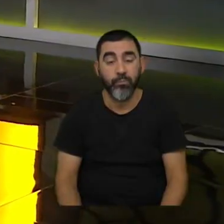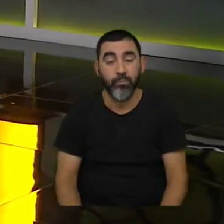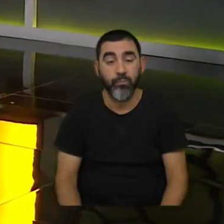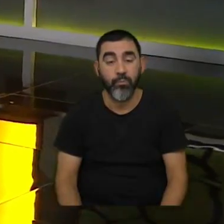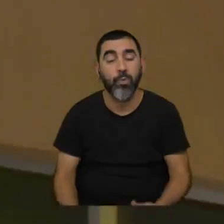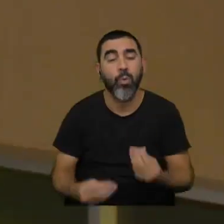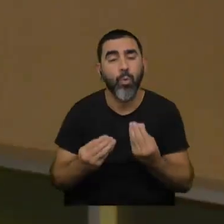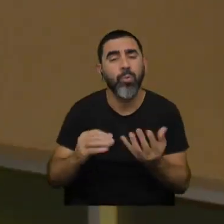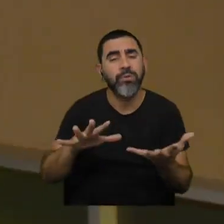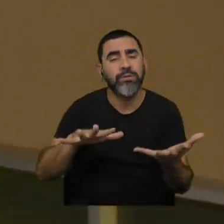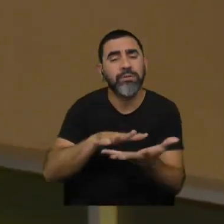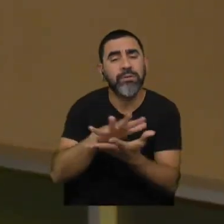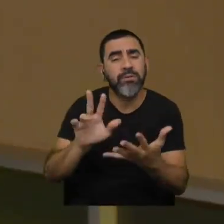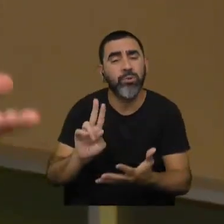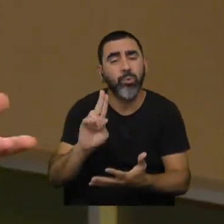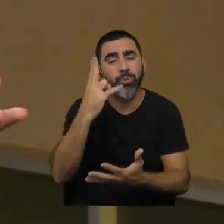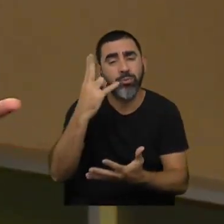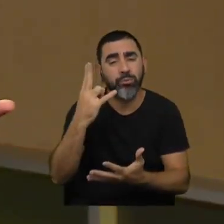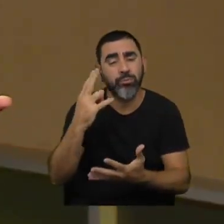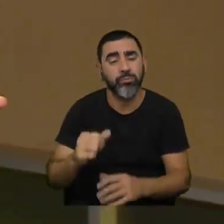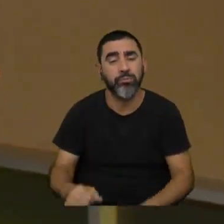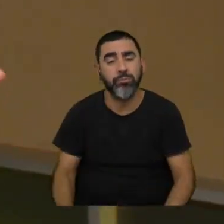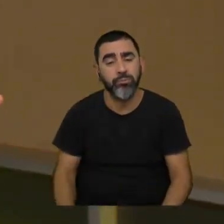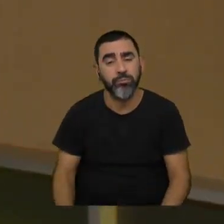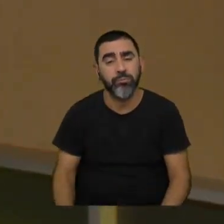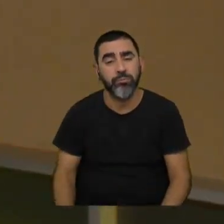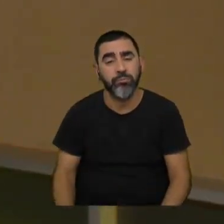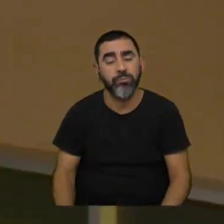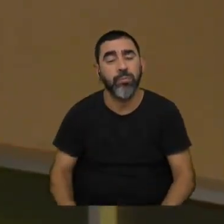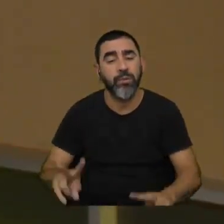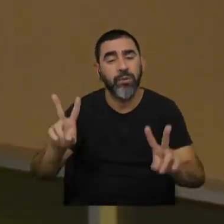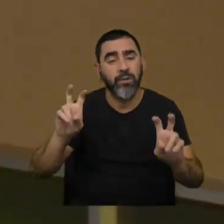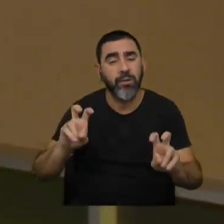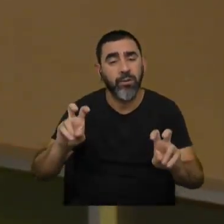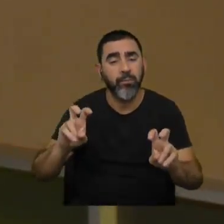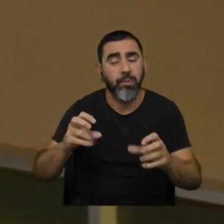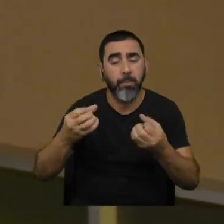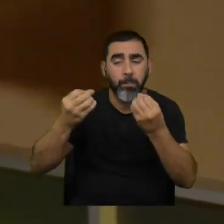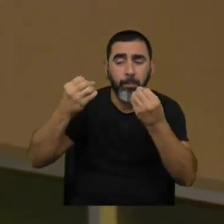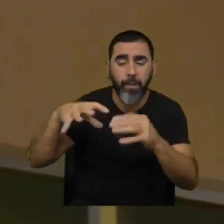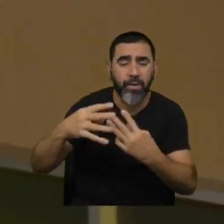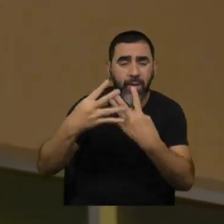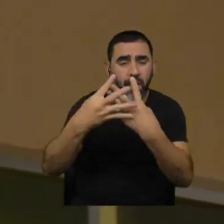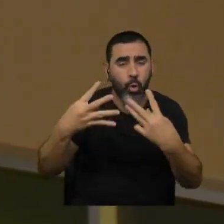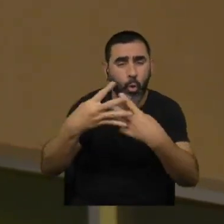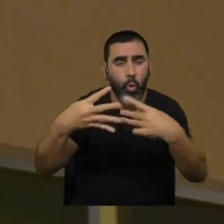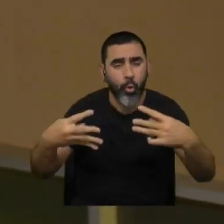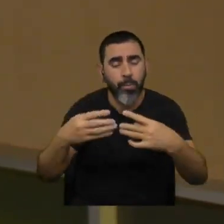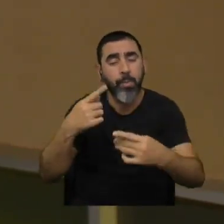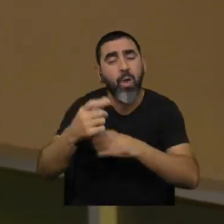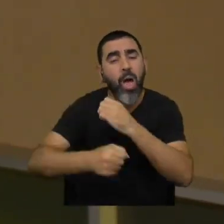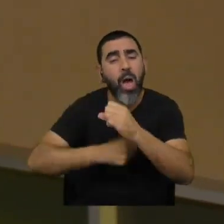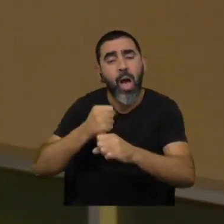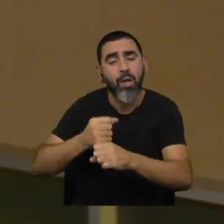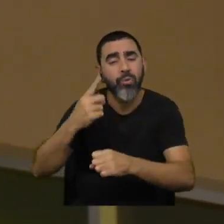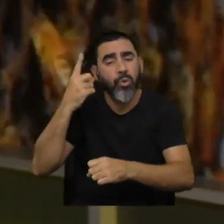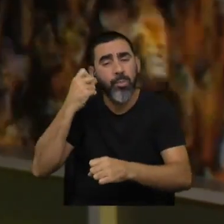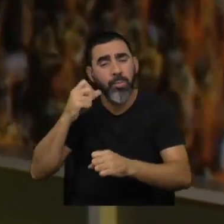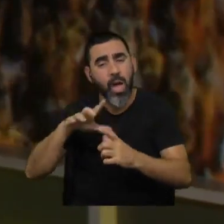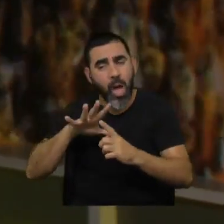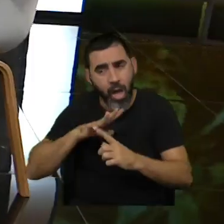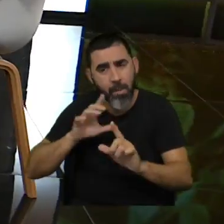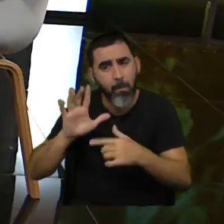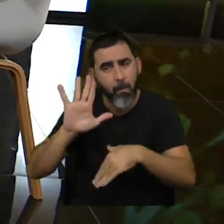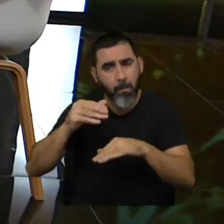¿Cómo es la situación en Uruguay? Vos hablabas del tema continental, de la pérdida de colmenas, y en los años que ustedes tienen en esto, ¿ha crecido también